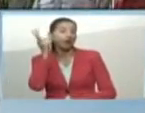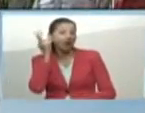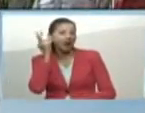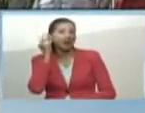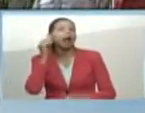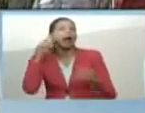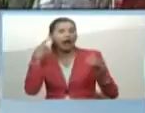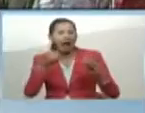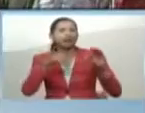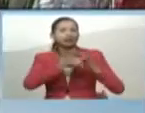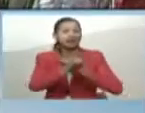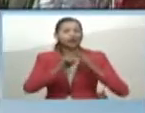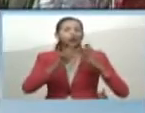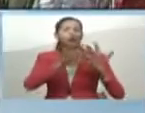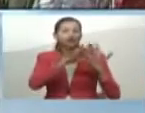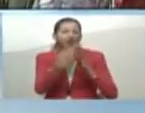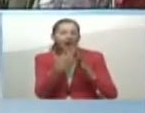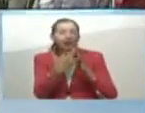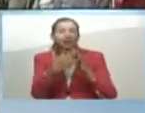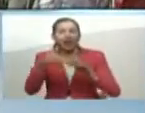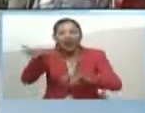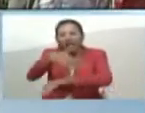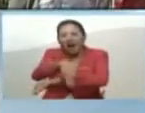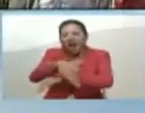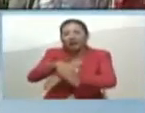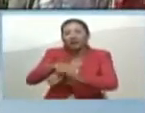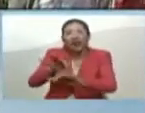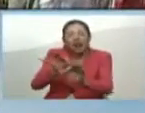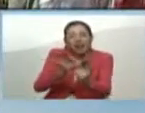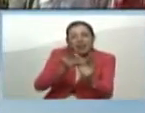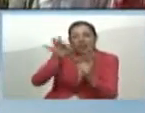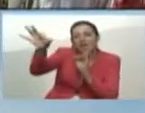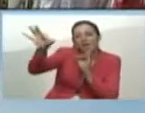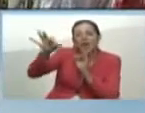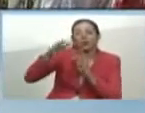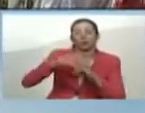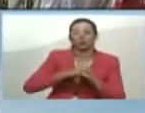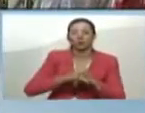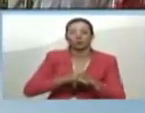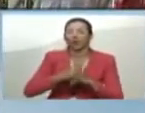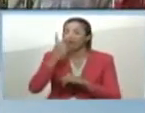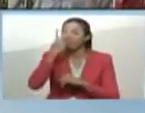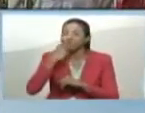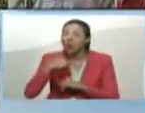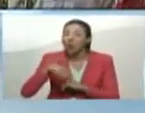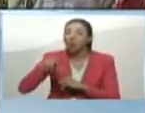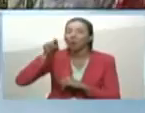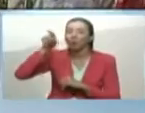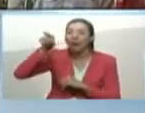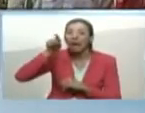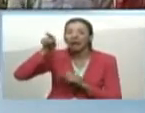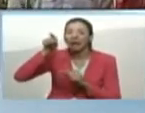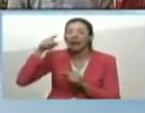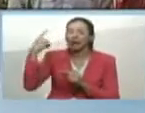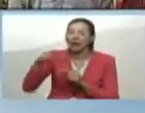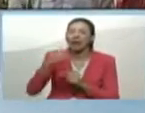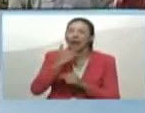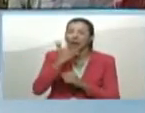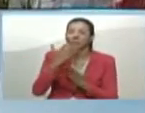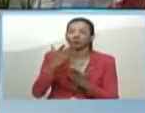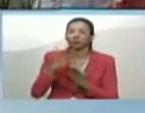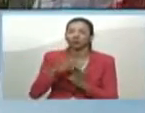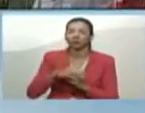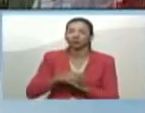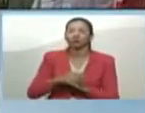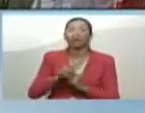las calles, en las catatumbas, allá donde está el pobre, donde todavía queda eso, allá